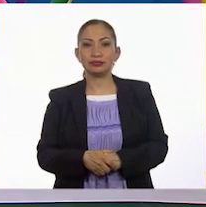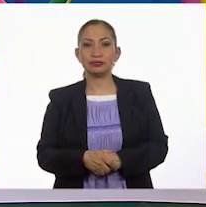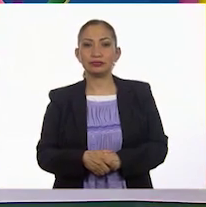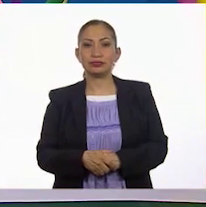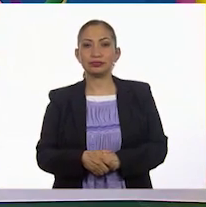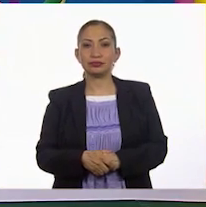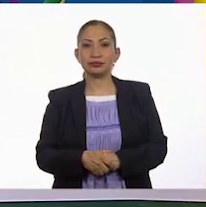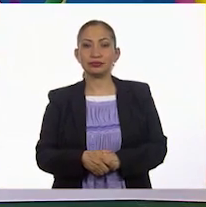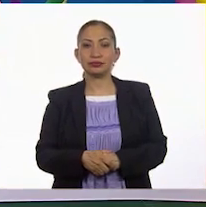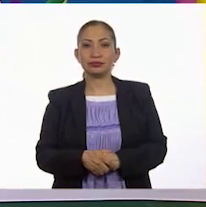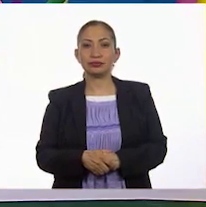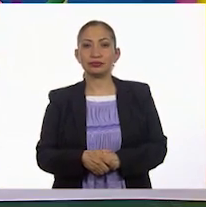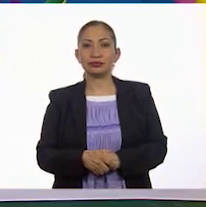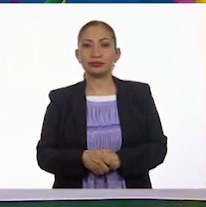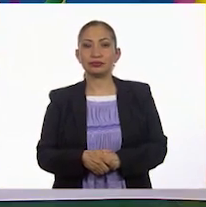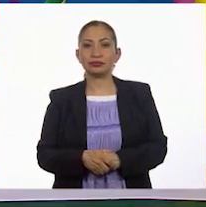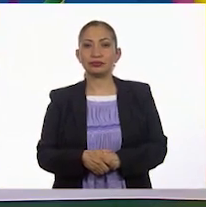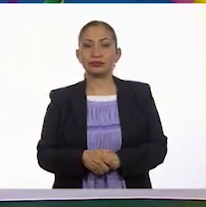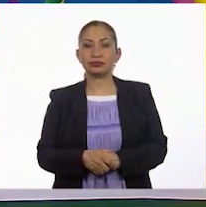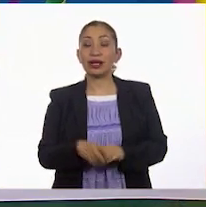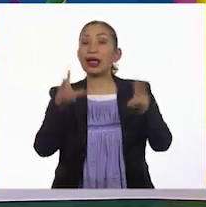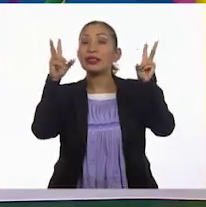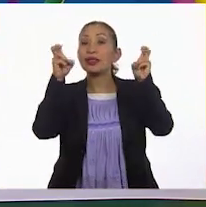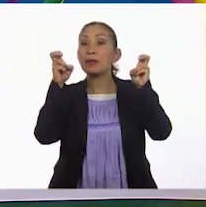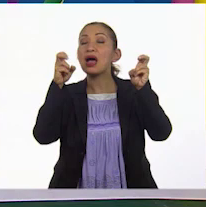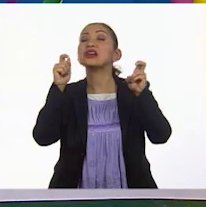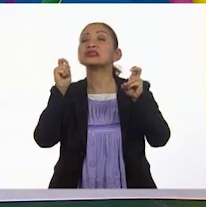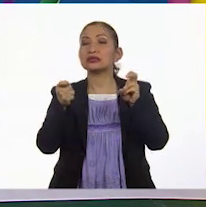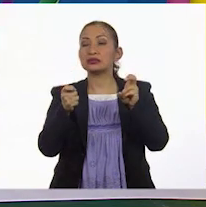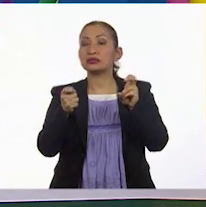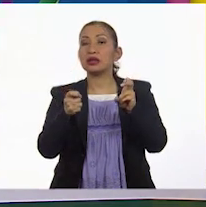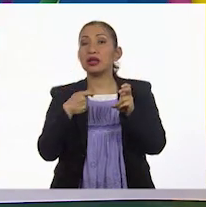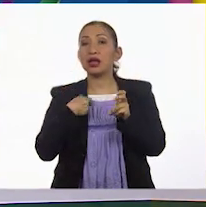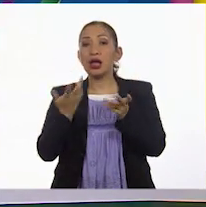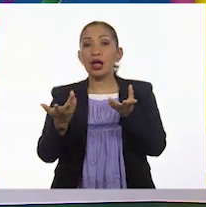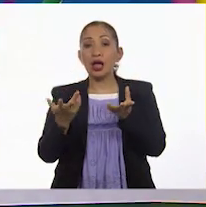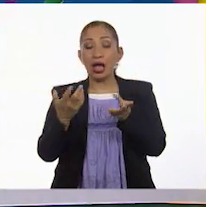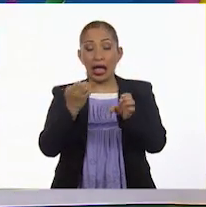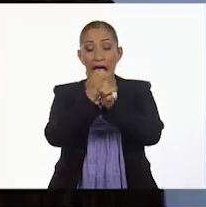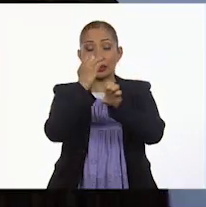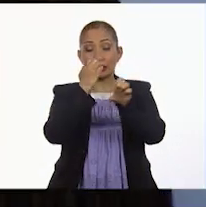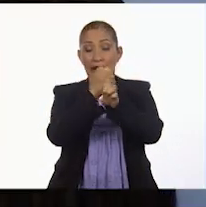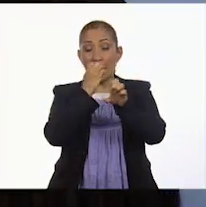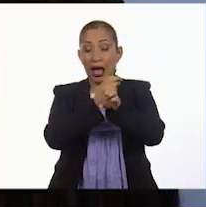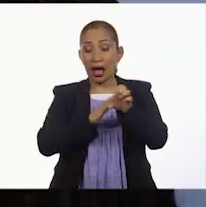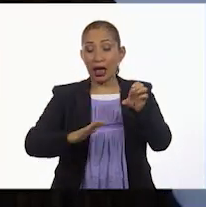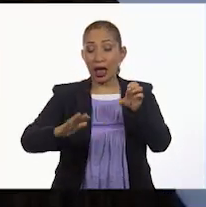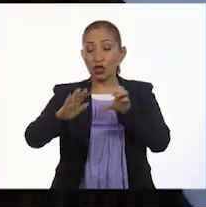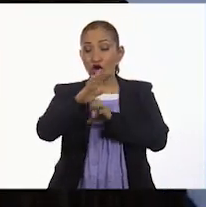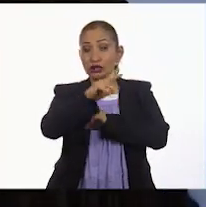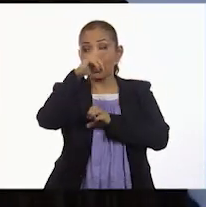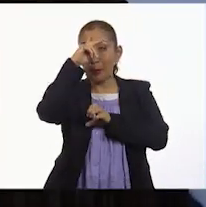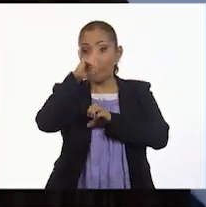aquí lo tenemos. El tema sería entidades federativas,